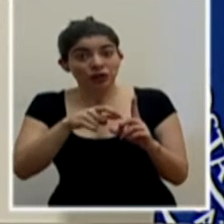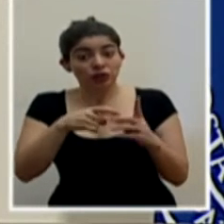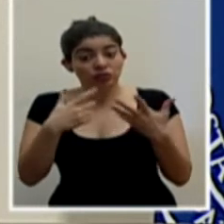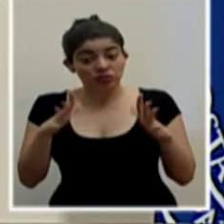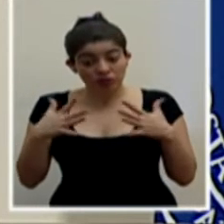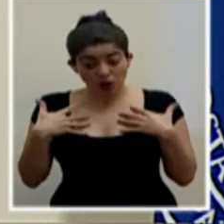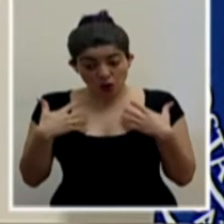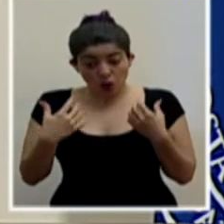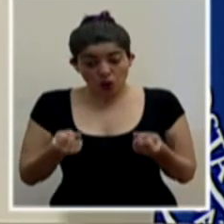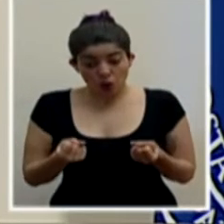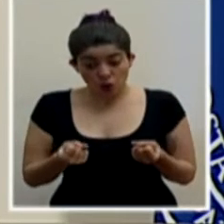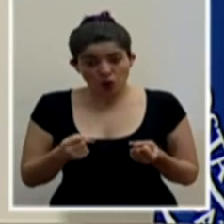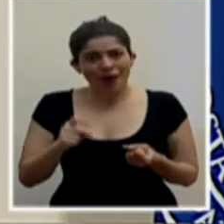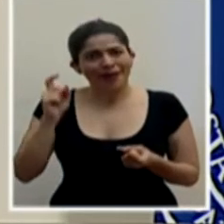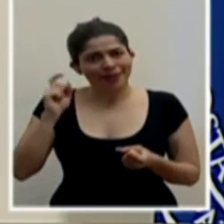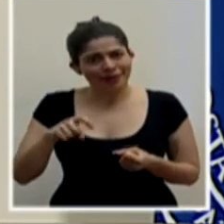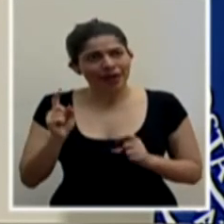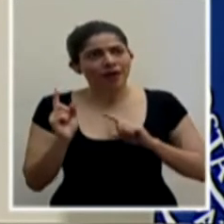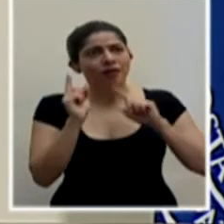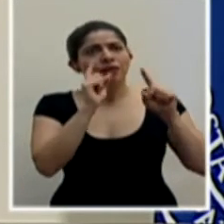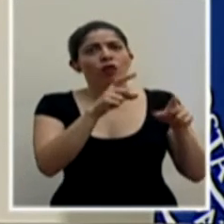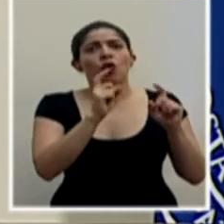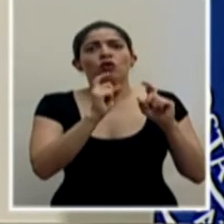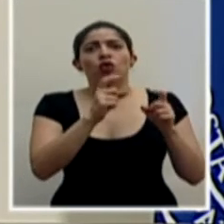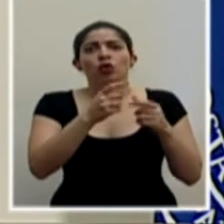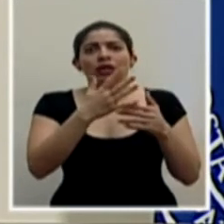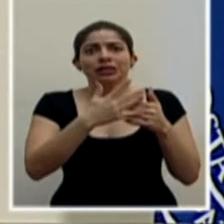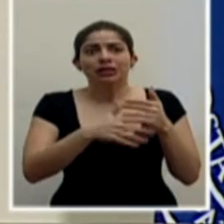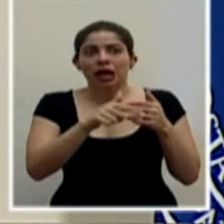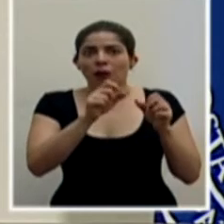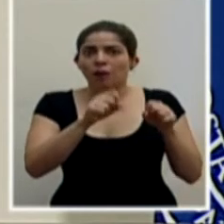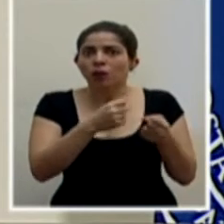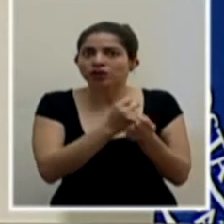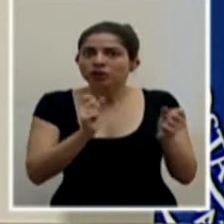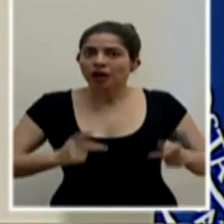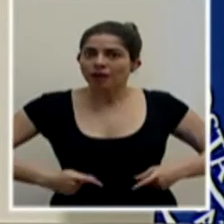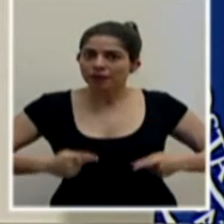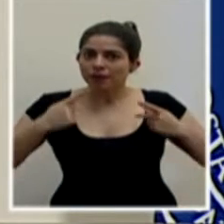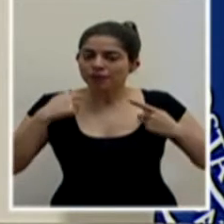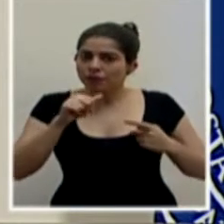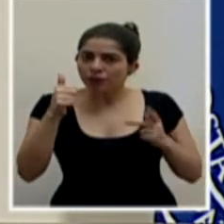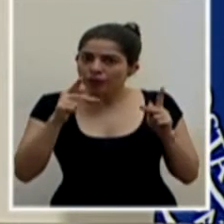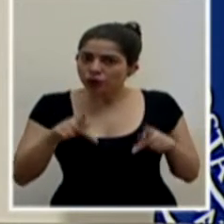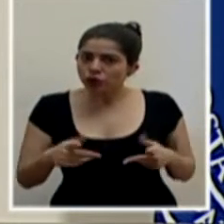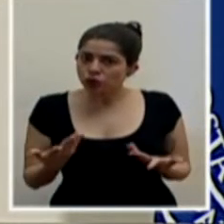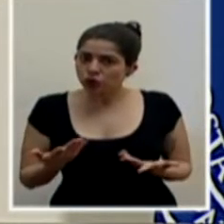y puedan hacerlo, donen sangre que pueden salvar la vida a otras personas?